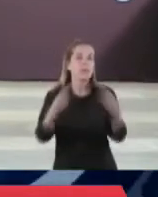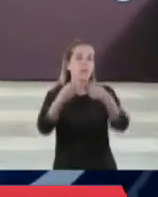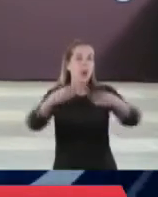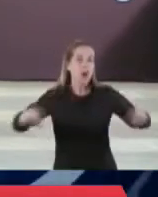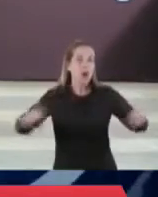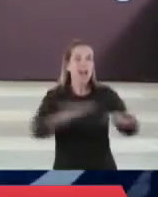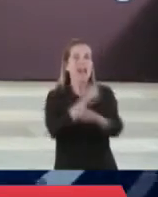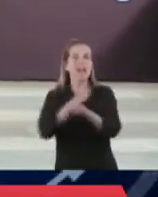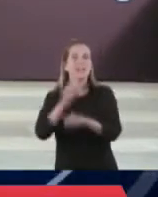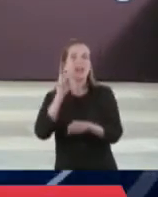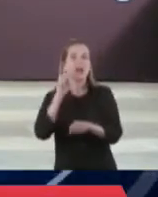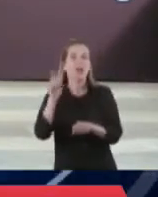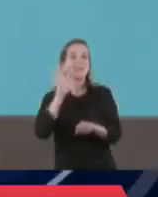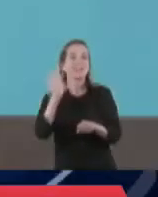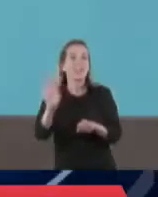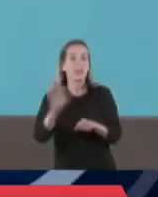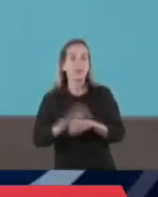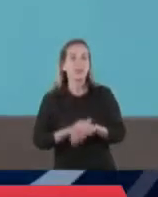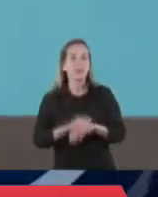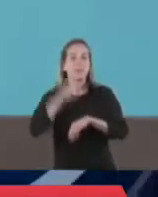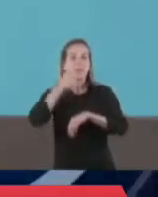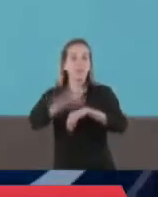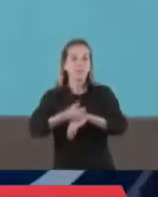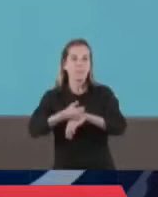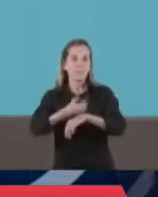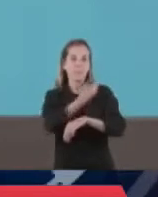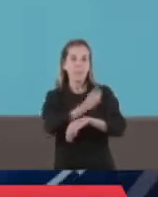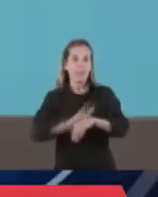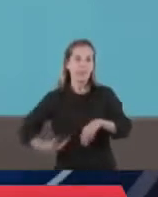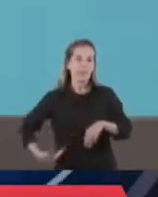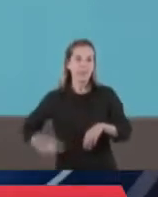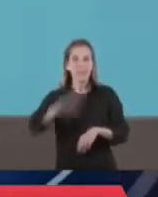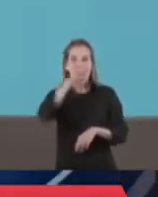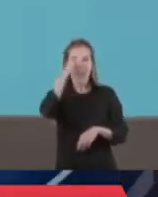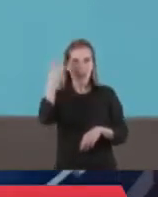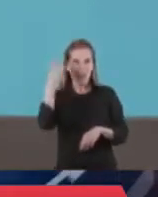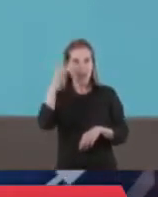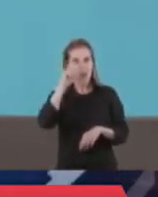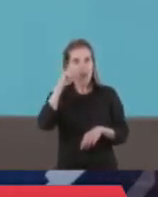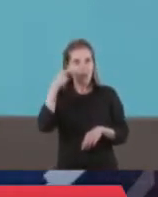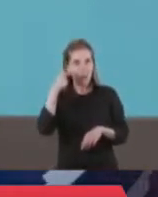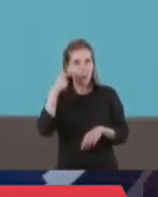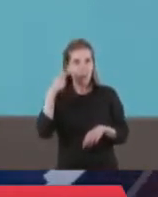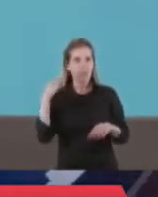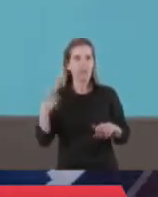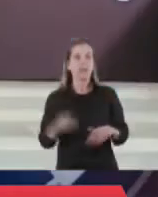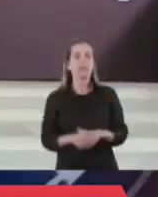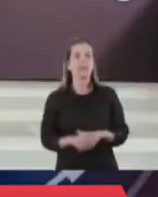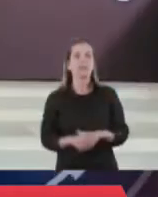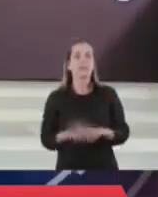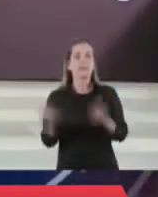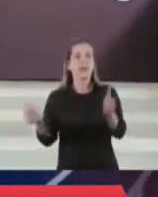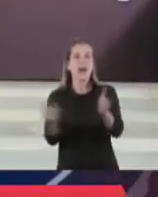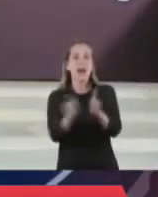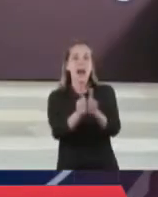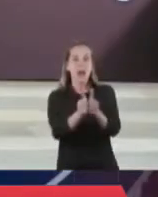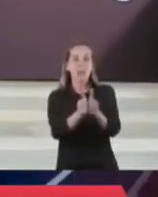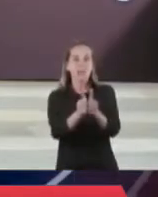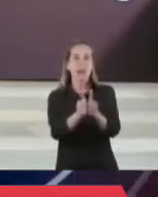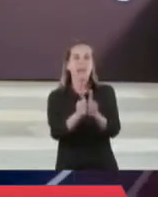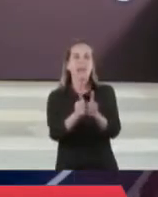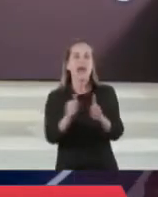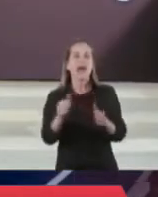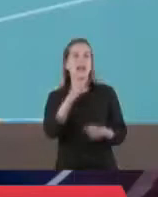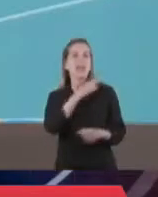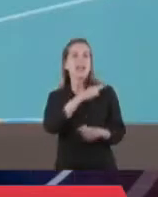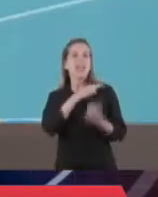hay en el gobierno acerca de qué va a pasar con las elecciones, con las PASO, y también sobre si va a haber o no un bono de fin de año, algo que